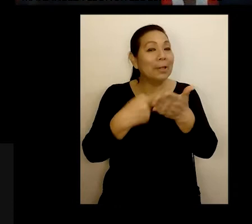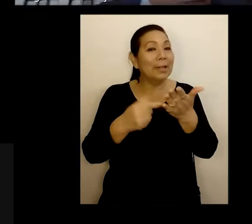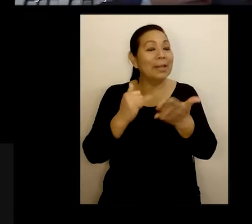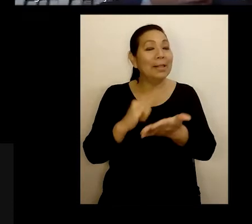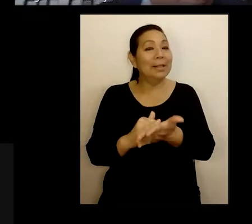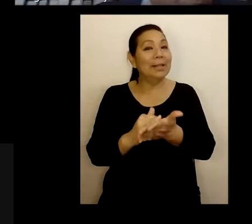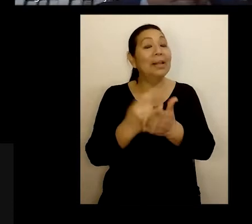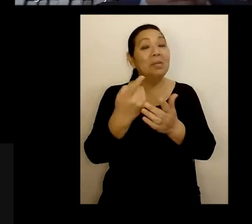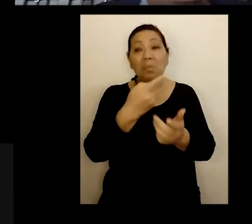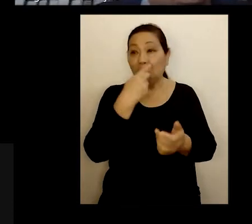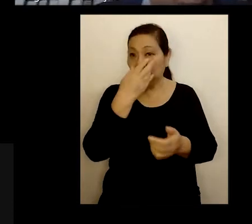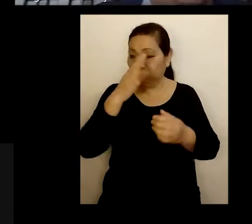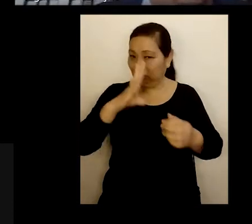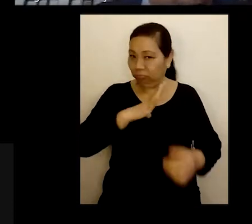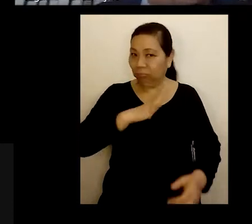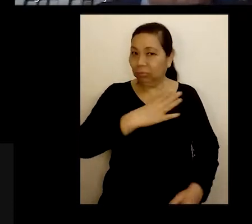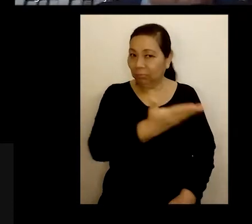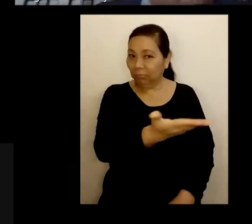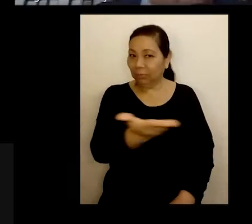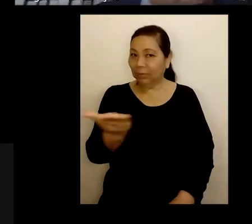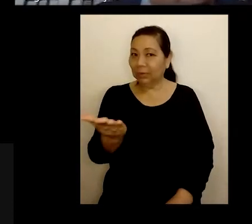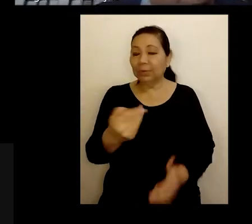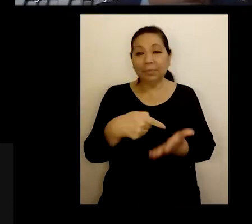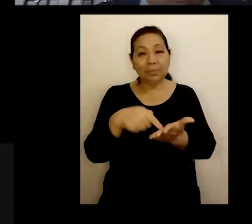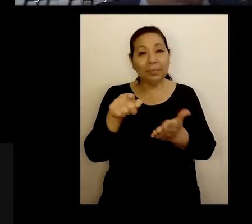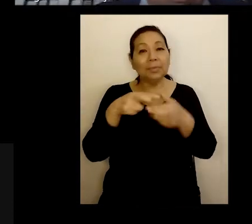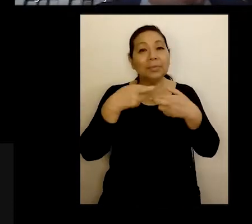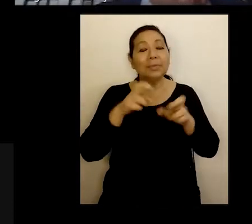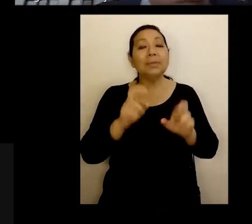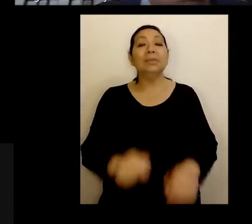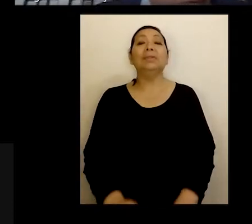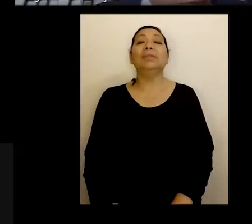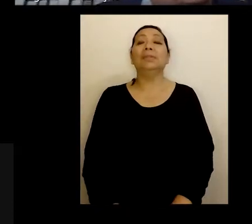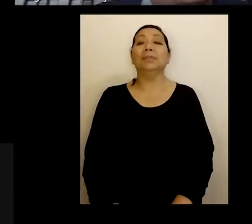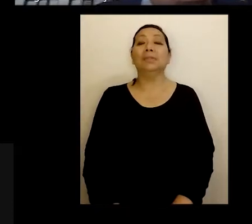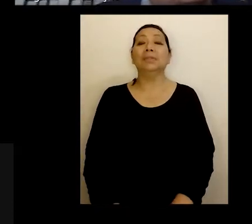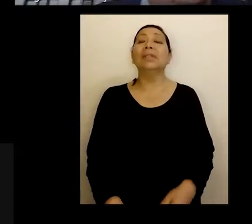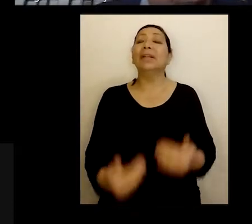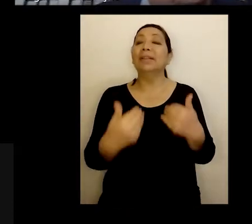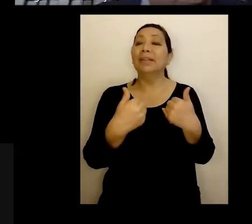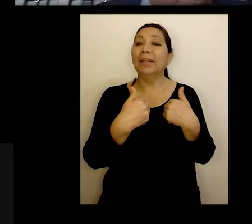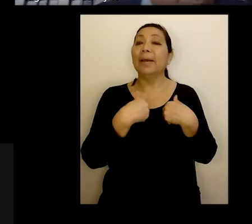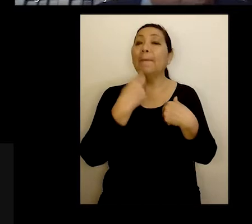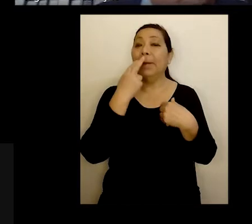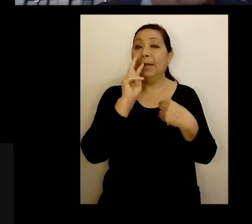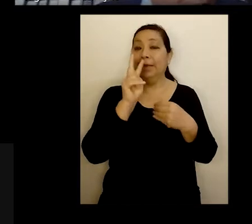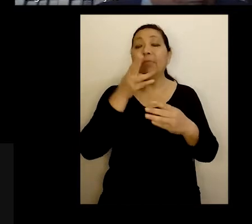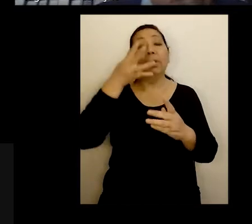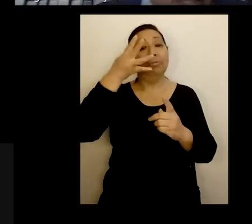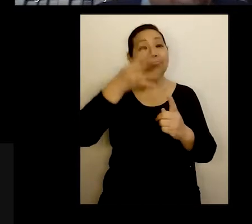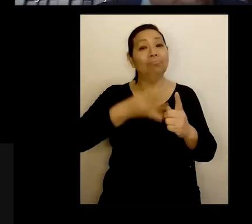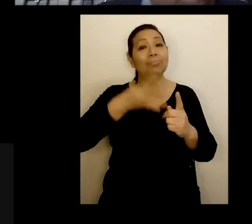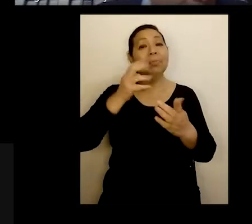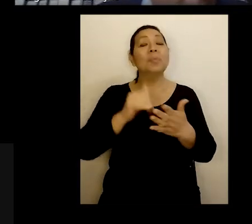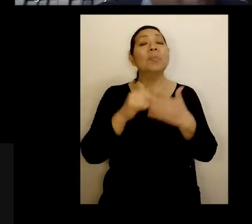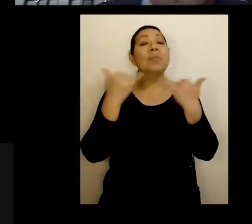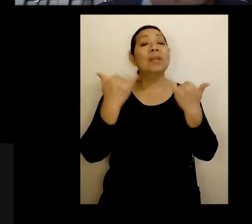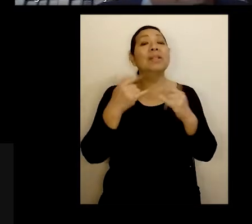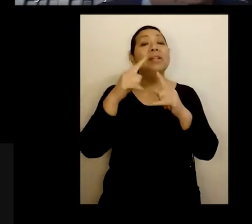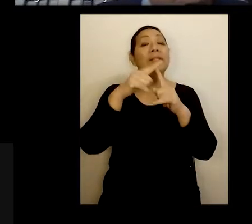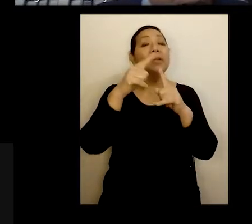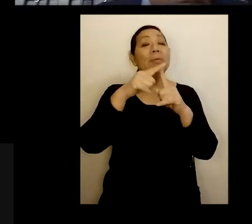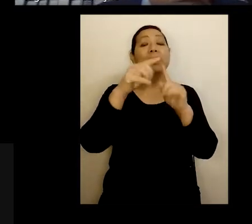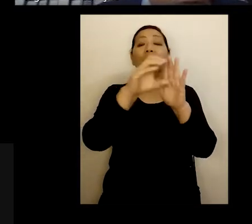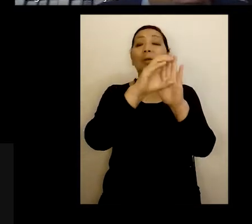este digno tribunal que al momento de emitir pronunciamiento tengan en cuenta la sentencia de este